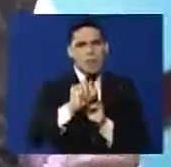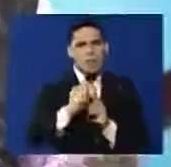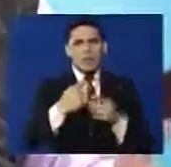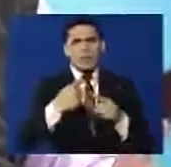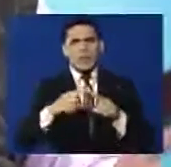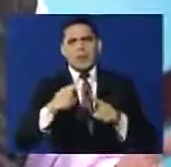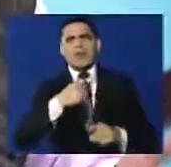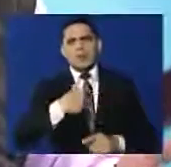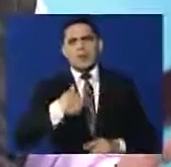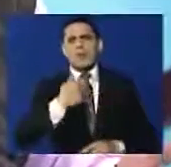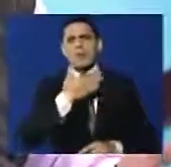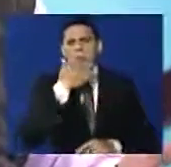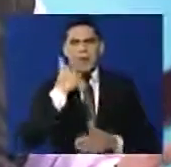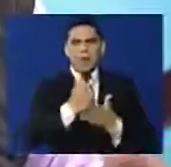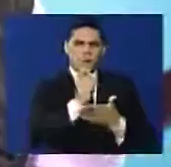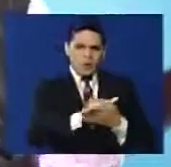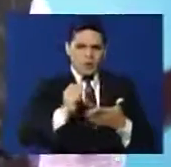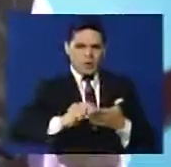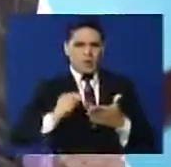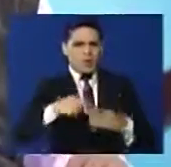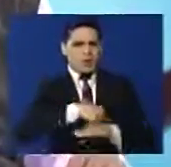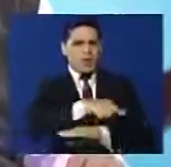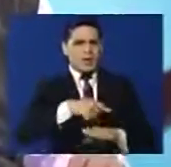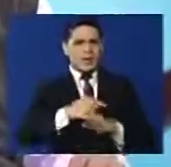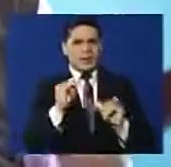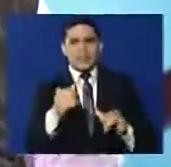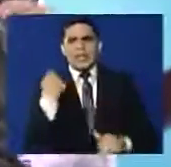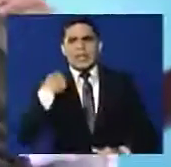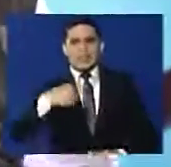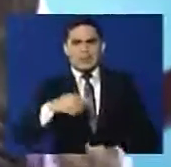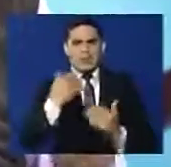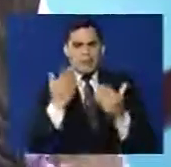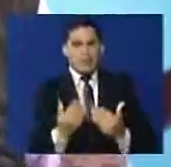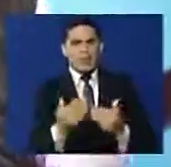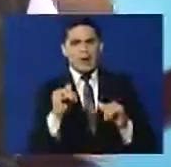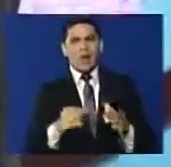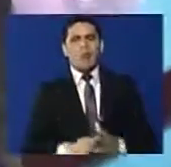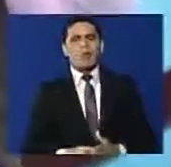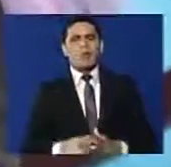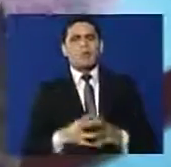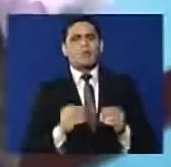seguiría escribiendo para el momento que estamos pasando, por ahora,